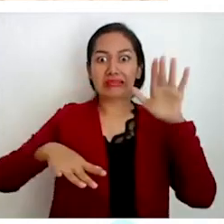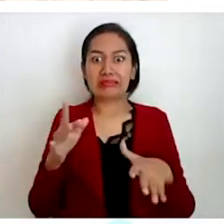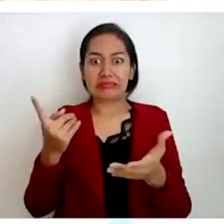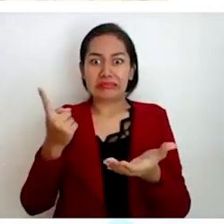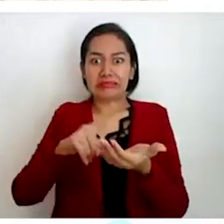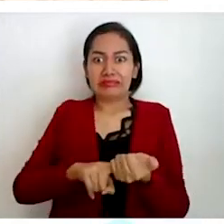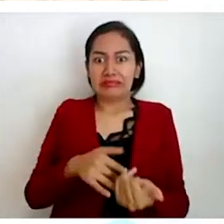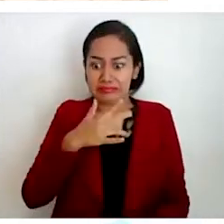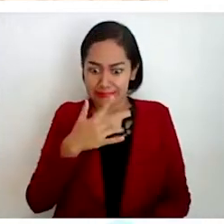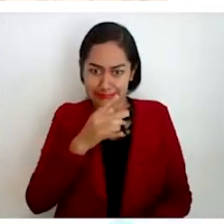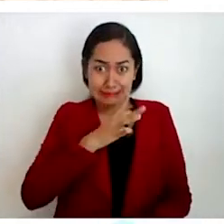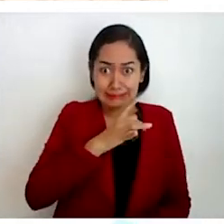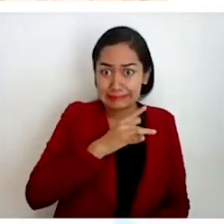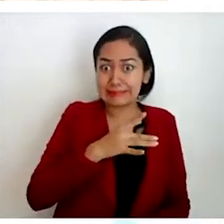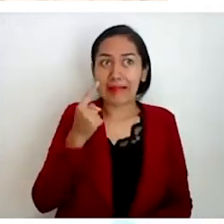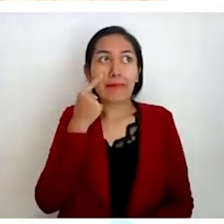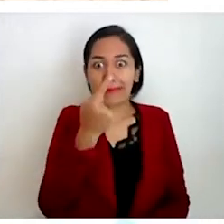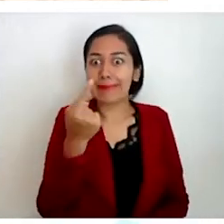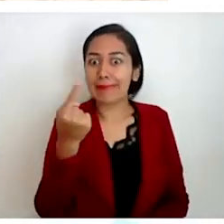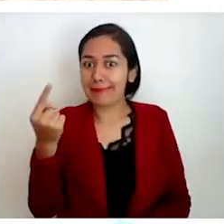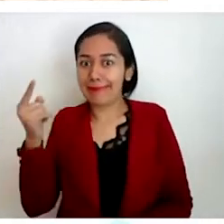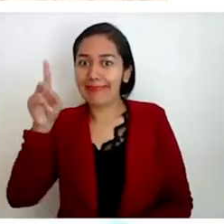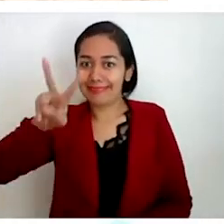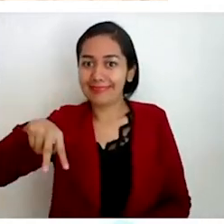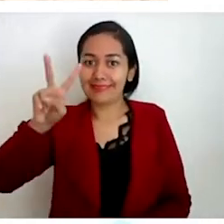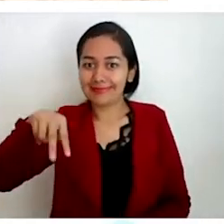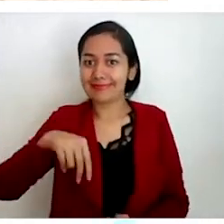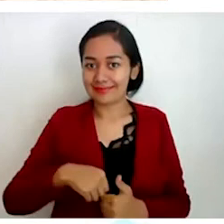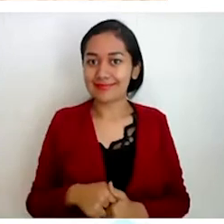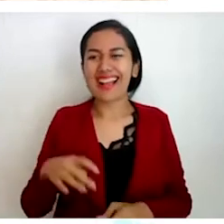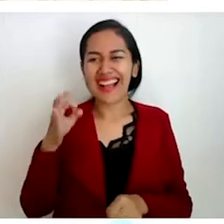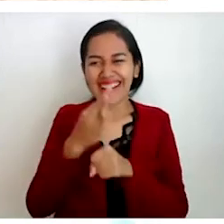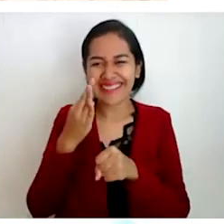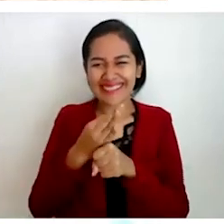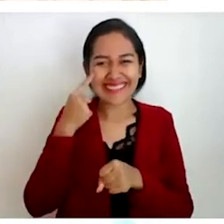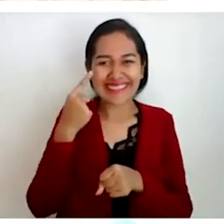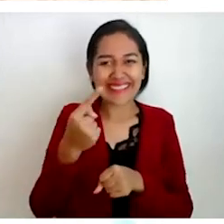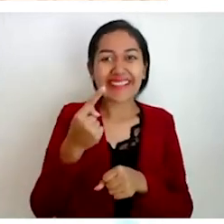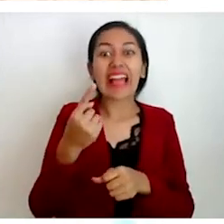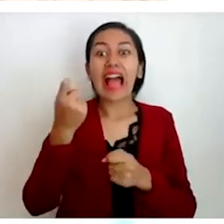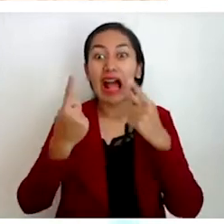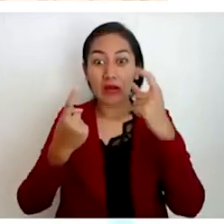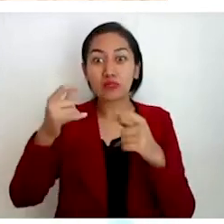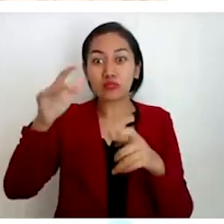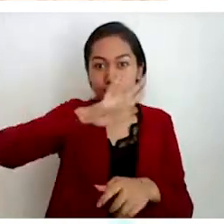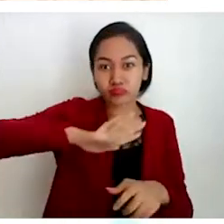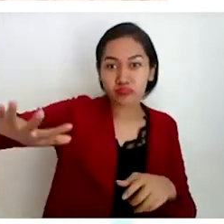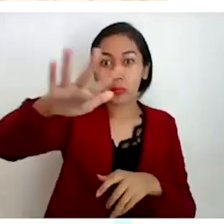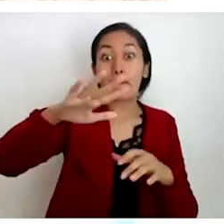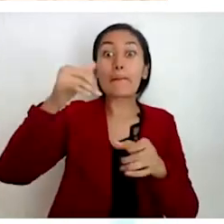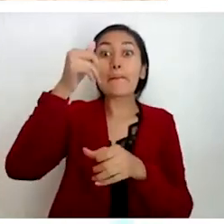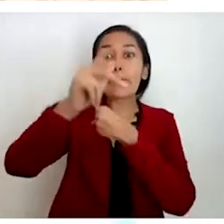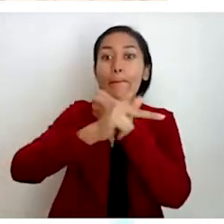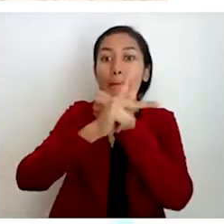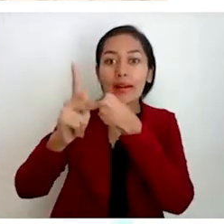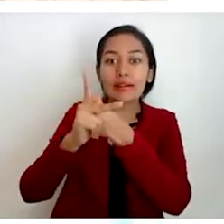reciente, pero está claro que no. Y muy curioso este caso del turismo y que fuera Venecia, ¿no? Que en esta ocasión también